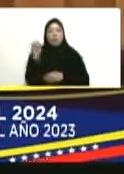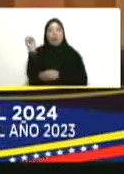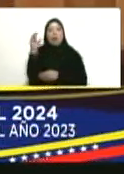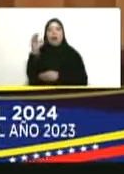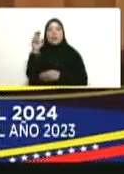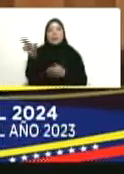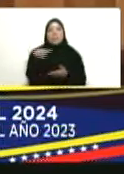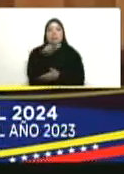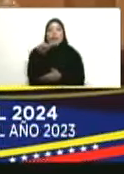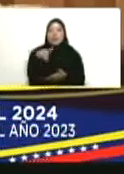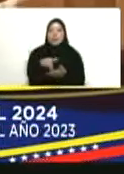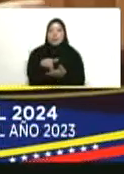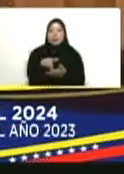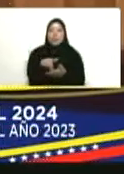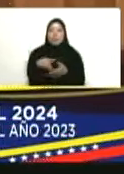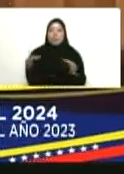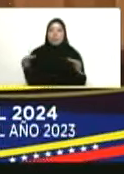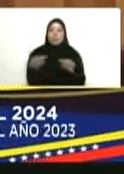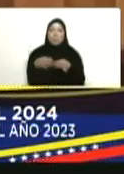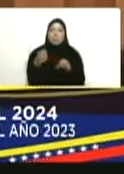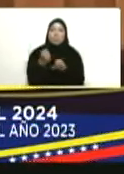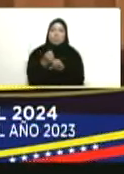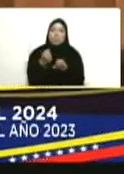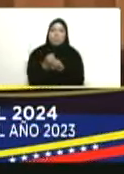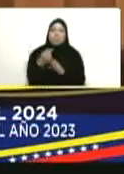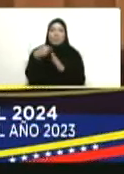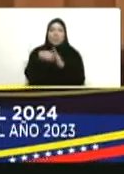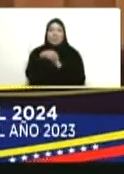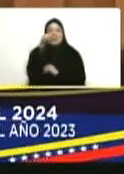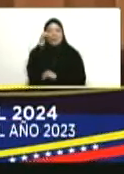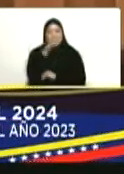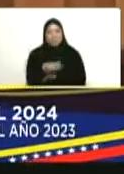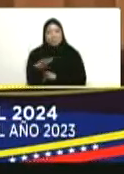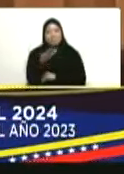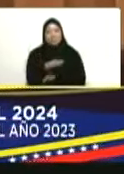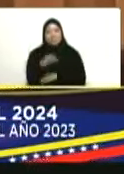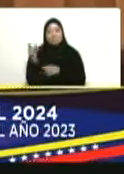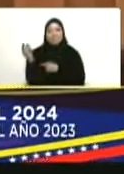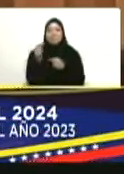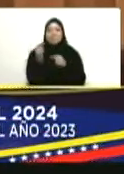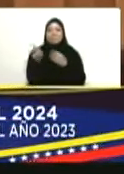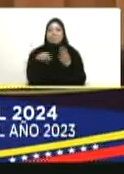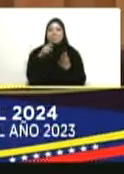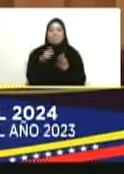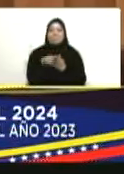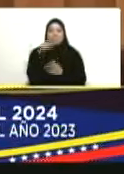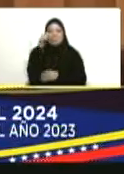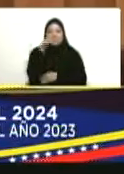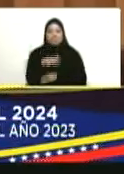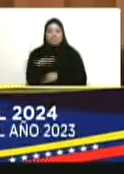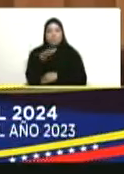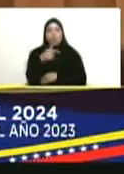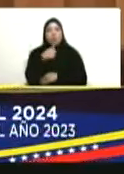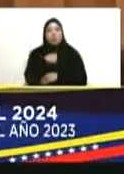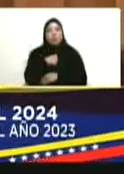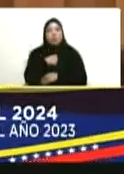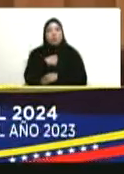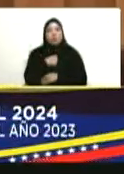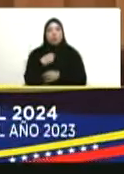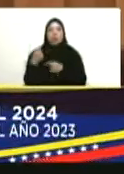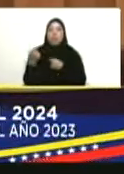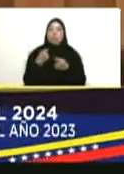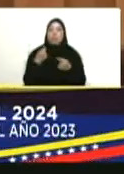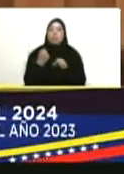Nacional es el epicentro de ese diálogo nacional, y yo me